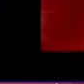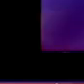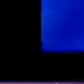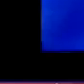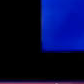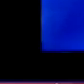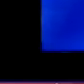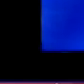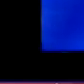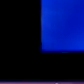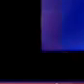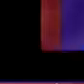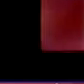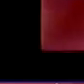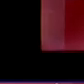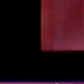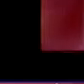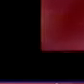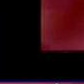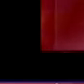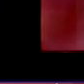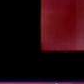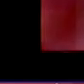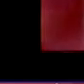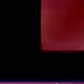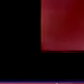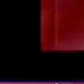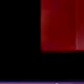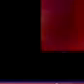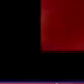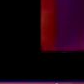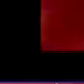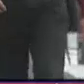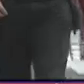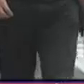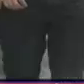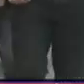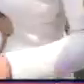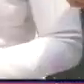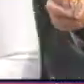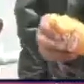enfrentar esta situación que estamos viviendo en prácticamente todo el país? Escuchemos.